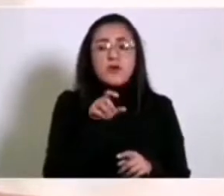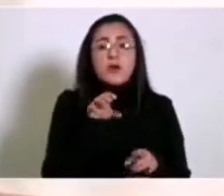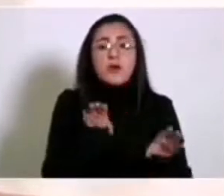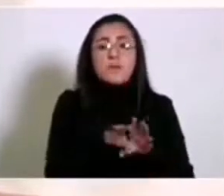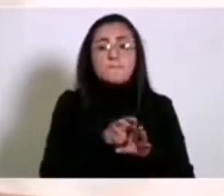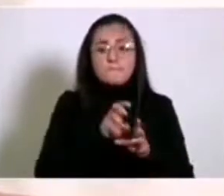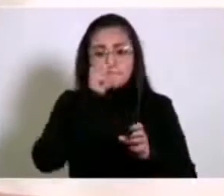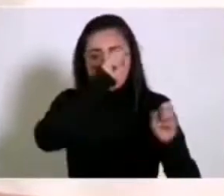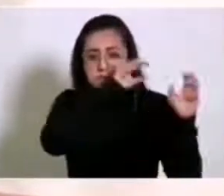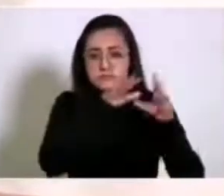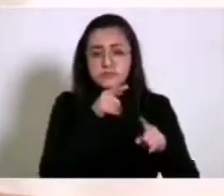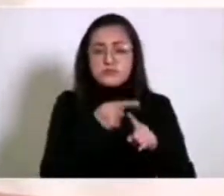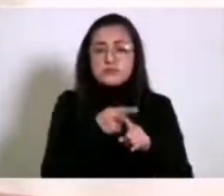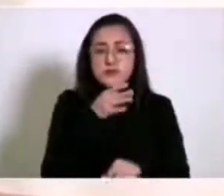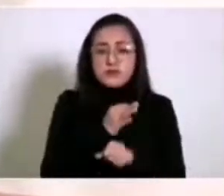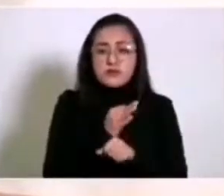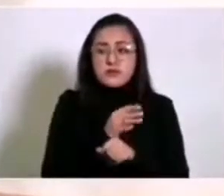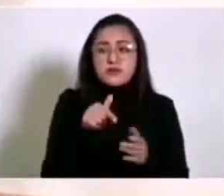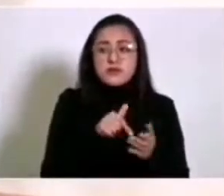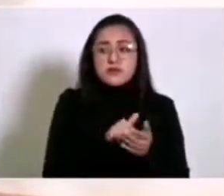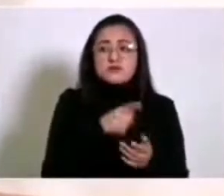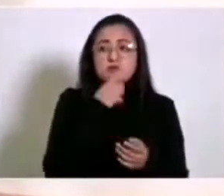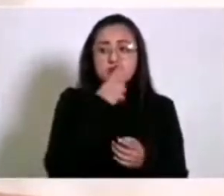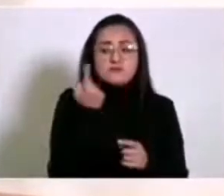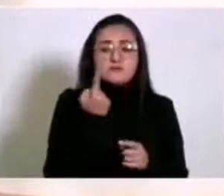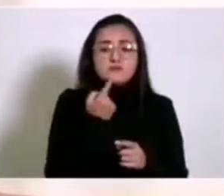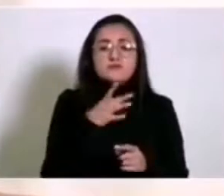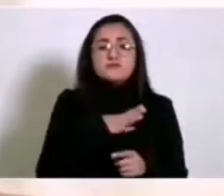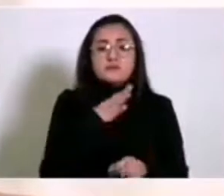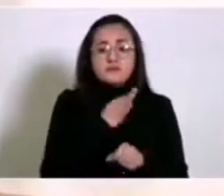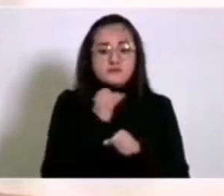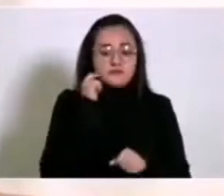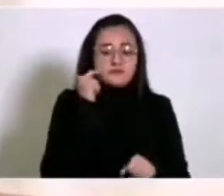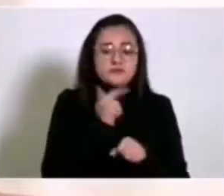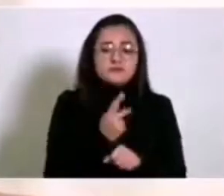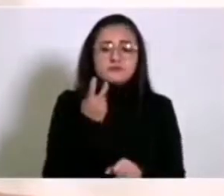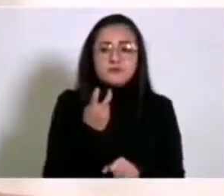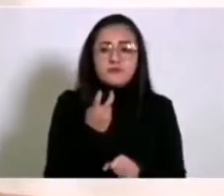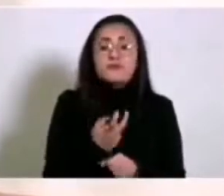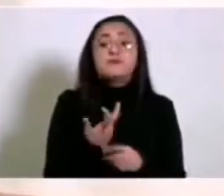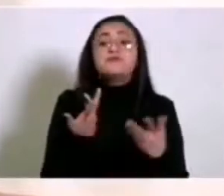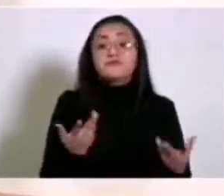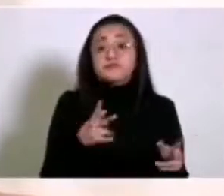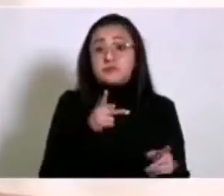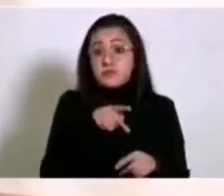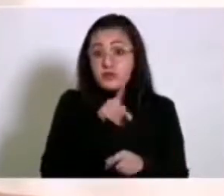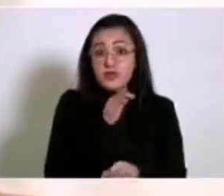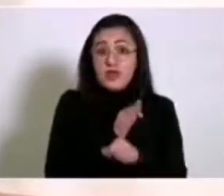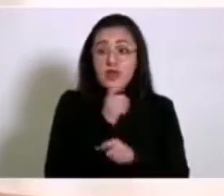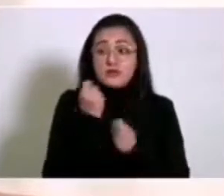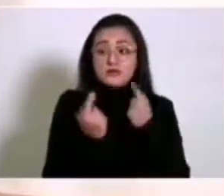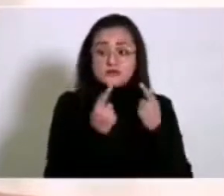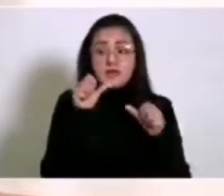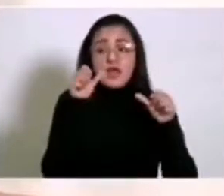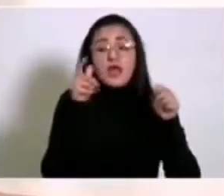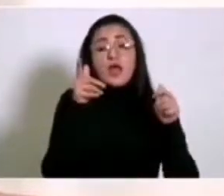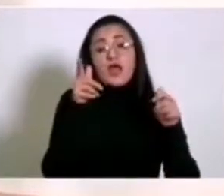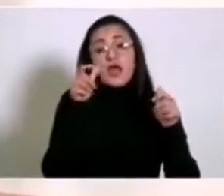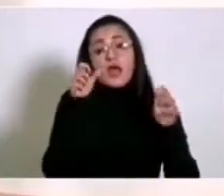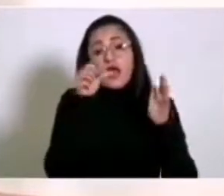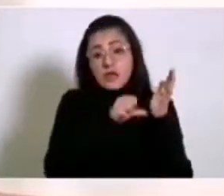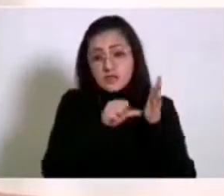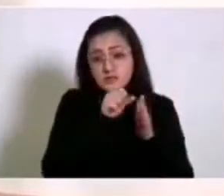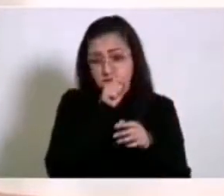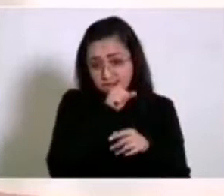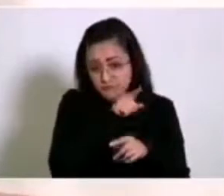por lo que nuestro director de este recinto nos manifiesta el no encontrar dicho acervo sin embargo algunos artículos coinciden con los propios de